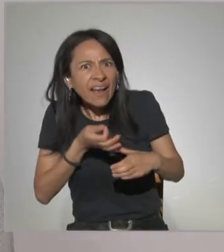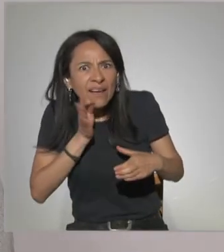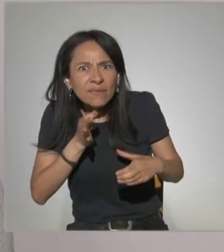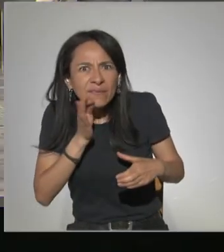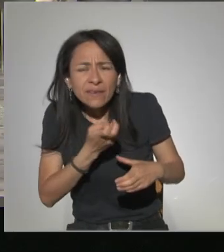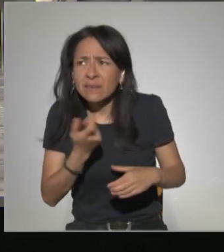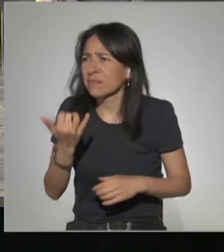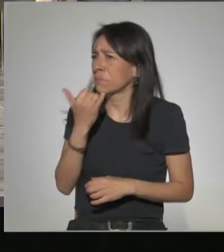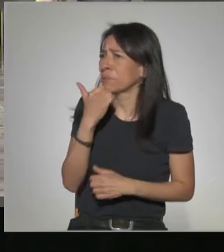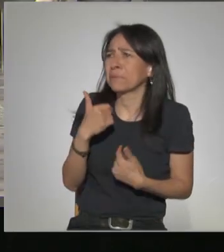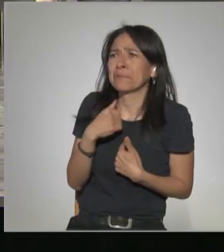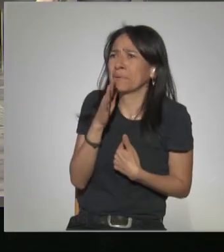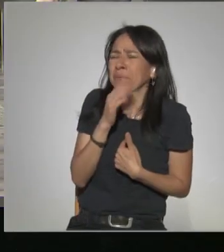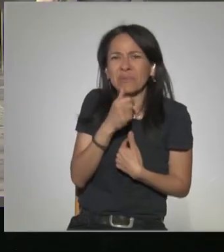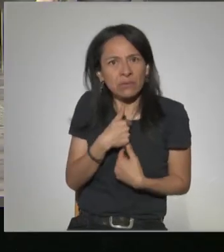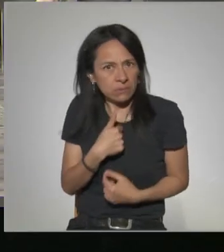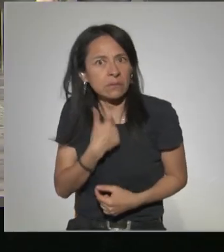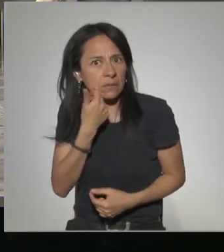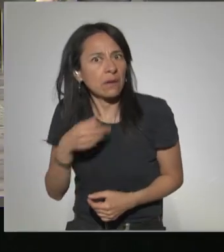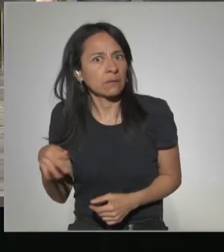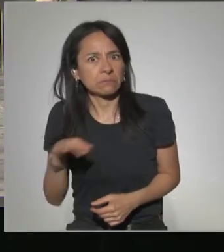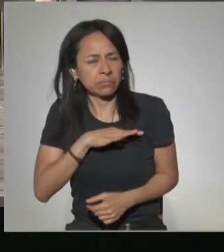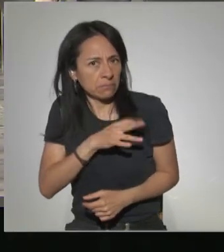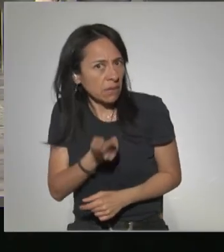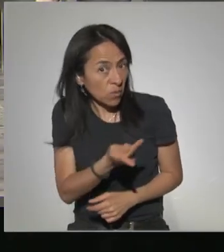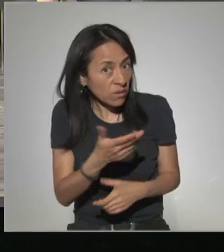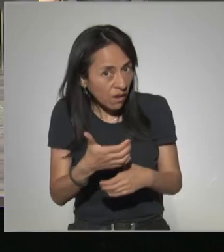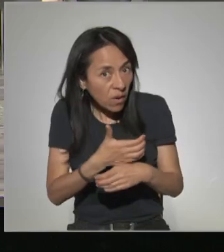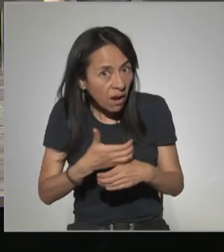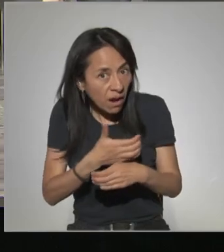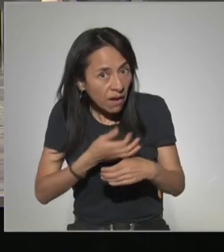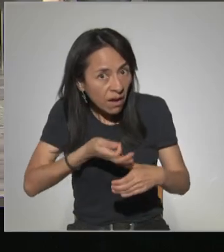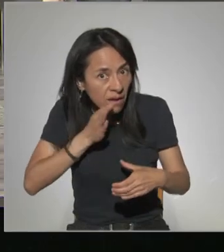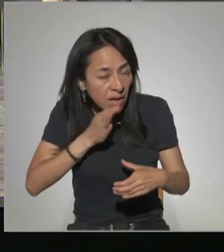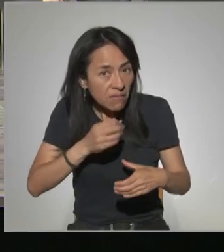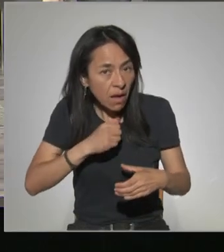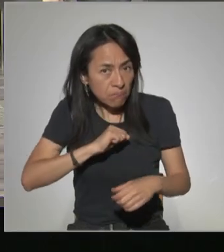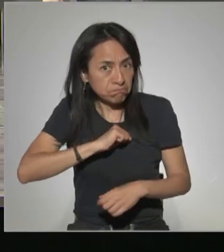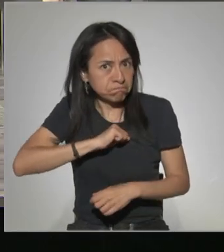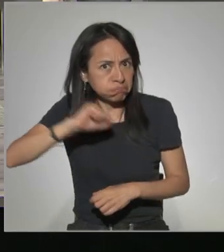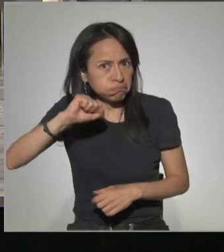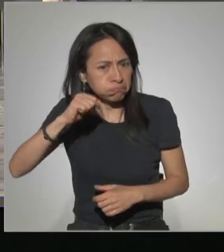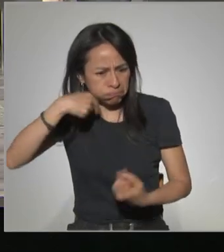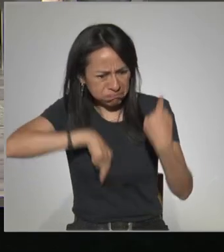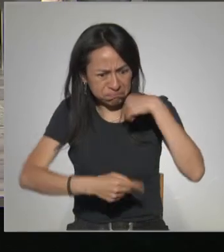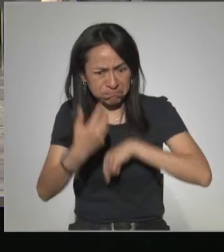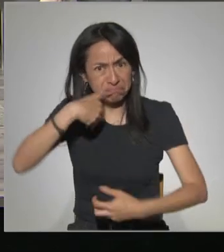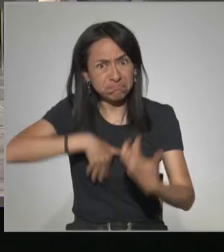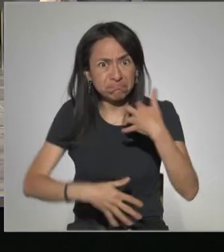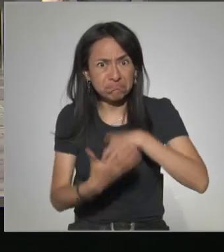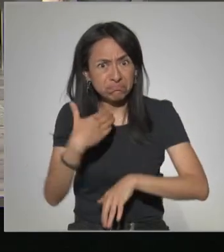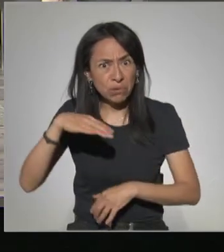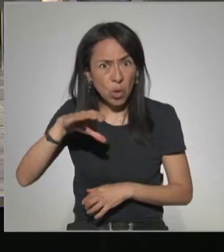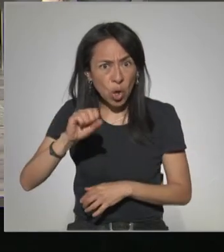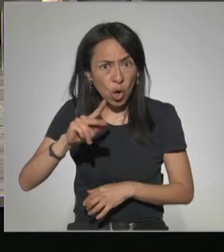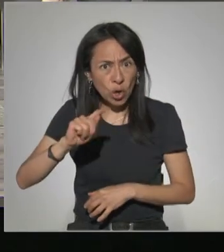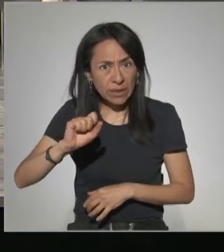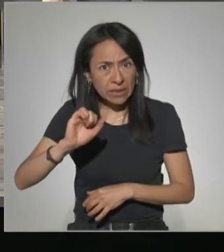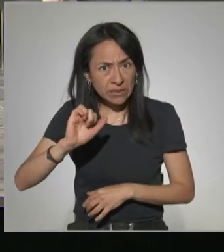podría. ¿Mande? Necesito preguntar si con el café, ¿sí? ¿Con ¿Sube el, el cortisol? el exceso de café sube el cortisol? No, sube,